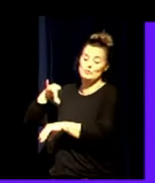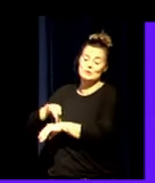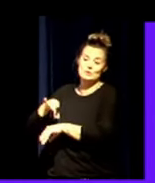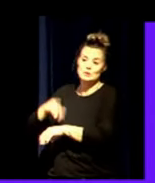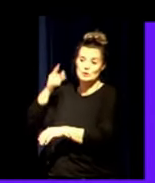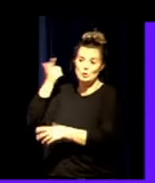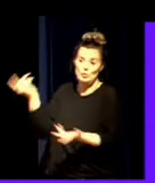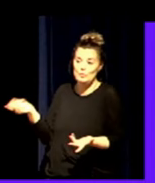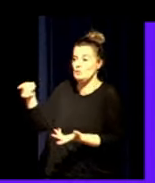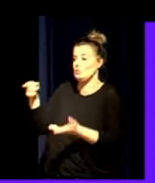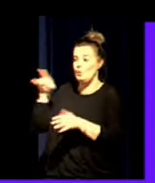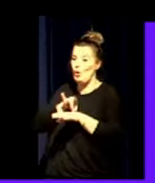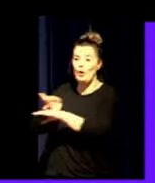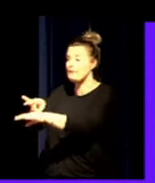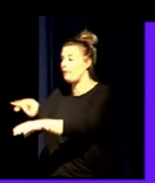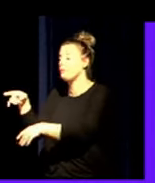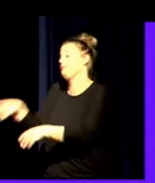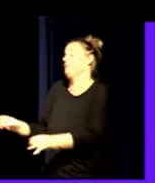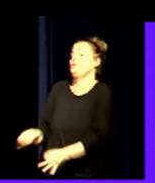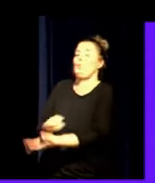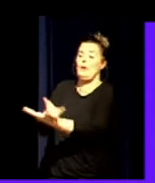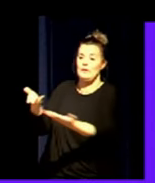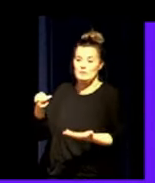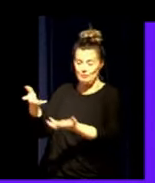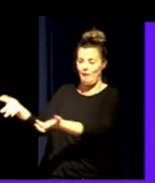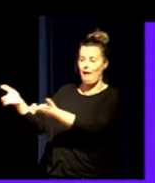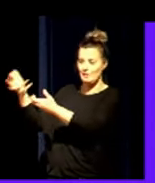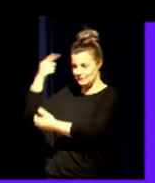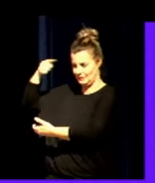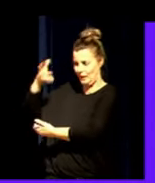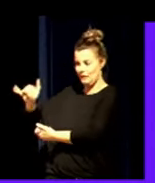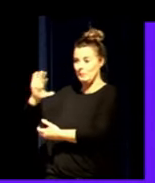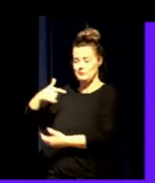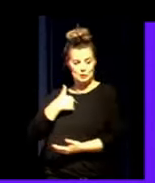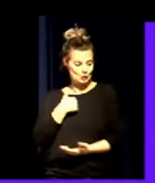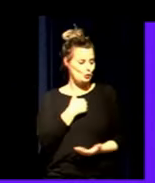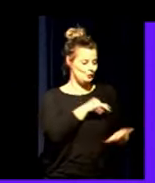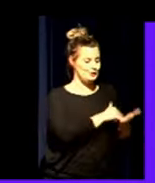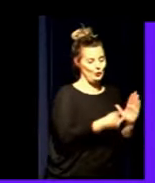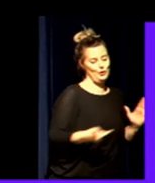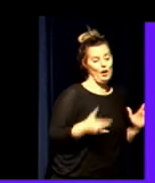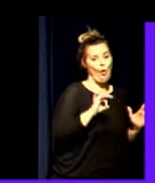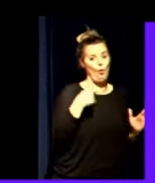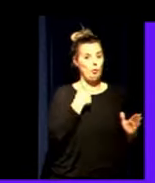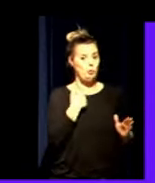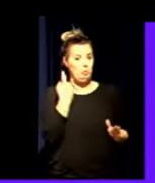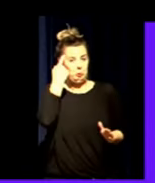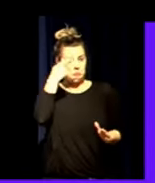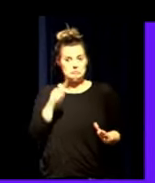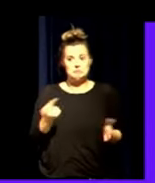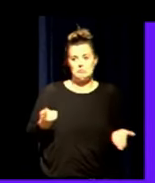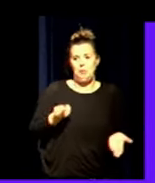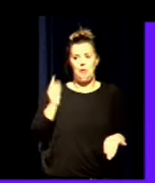claro, así cualquiera, juegas con ventaja. Pero yo que soy de tecnología, o yo que soy de latín, o yo que